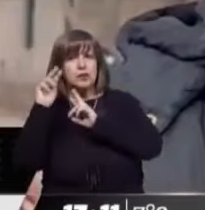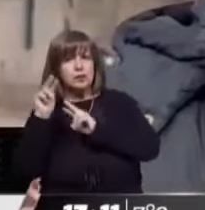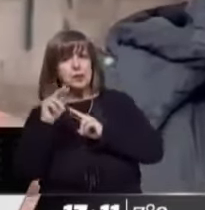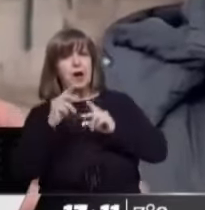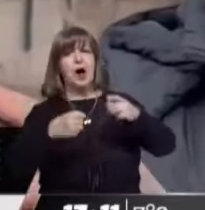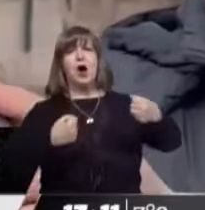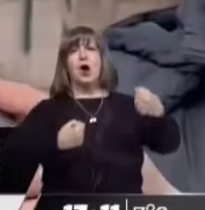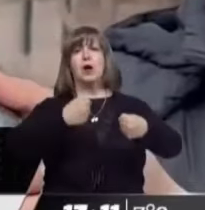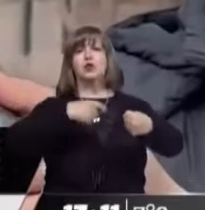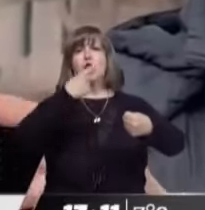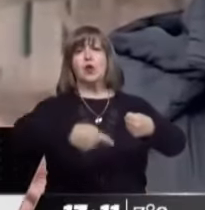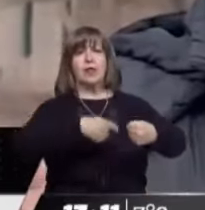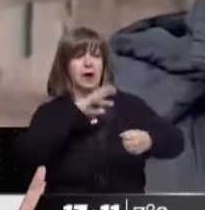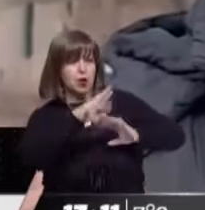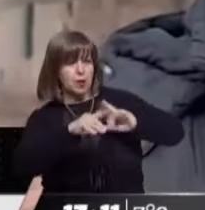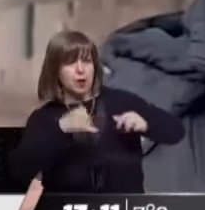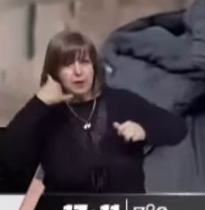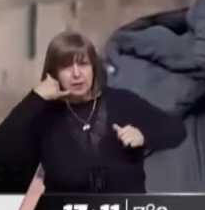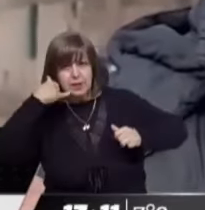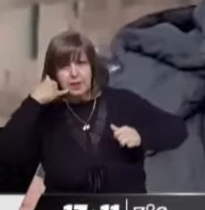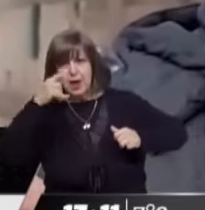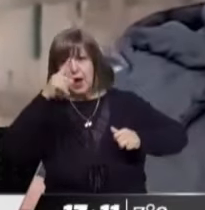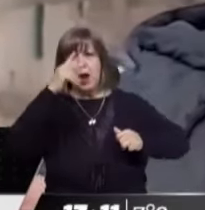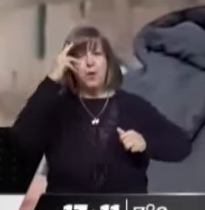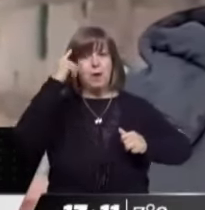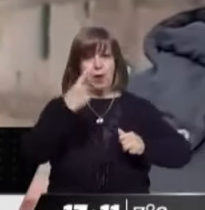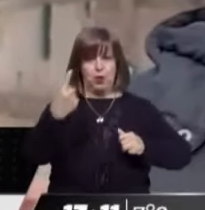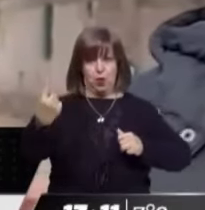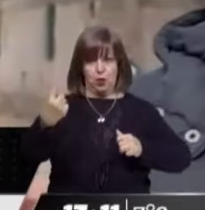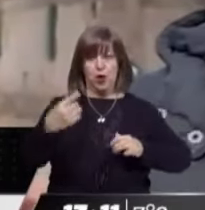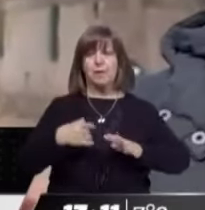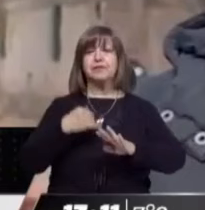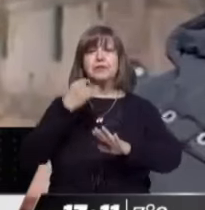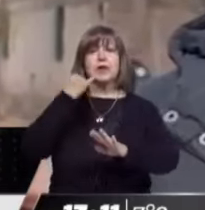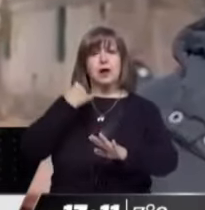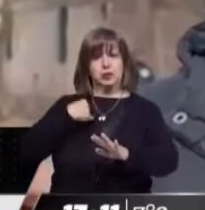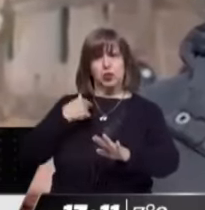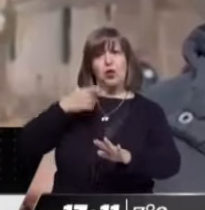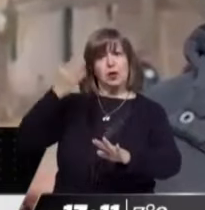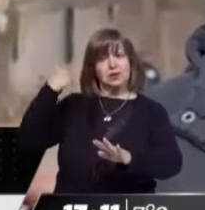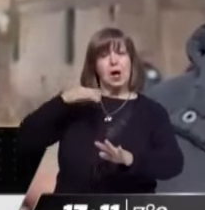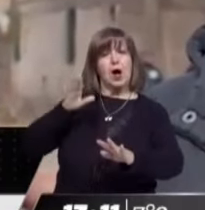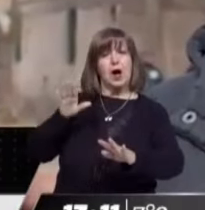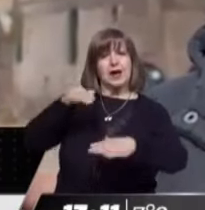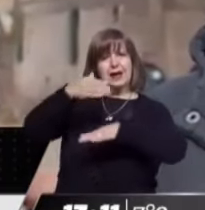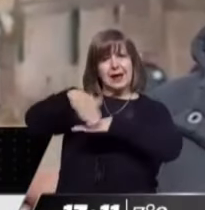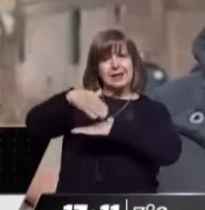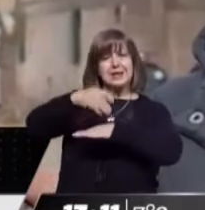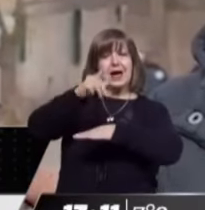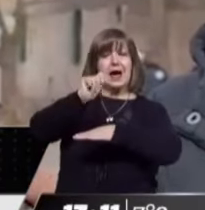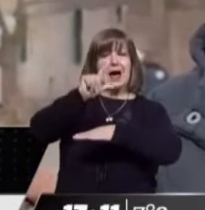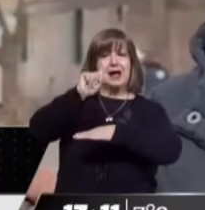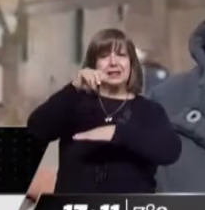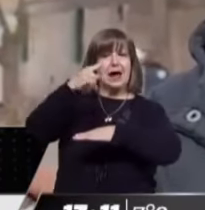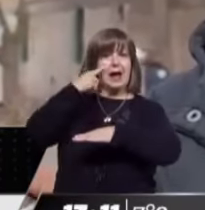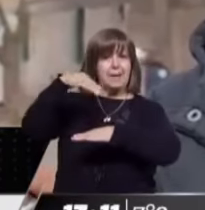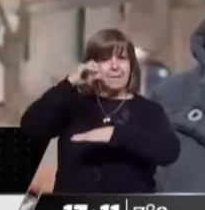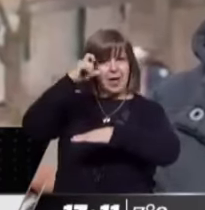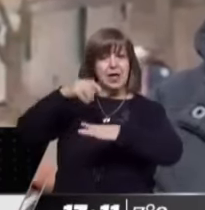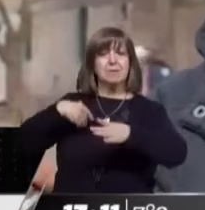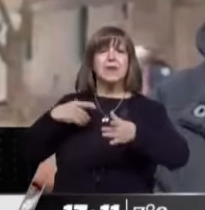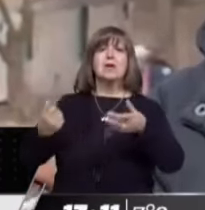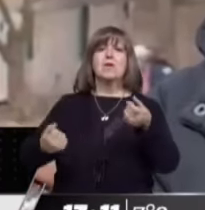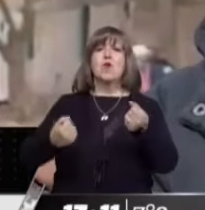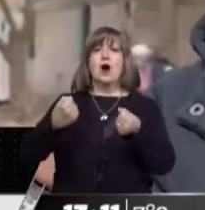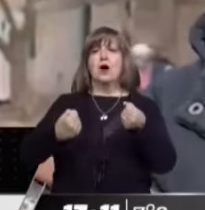Es un hecho ilícito que comenzó en la zona de Guaymallén por la calle Allaime, donde se visualiza autores ignorados